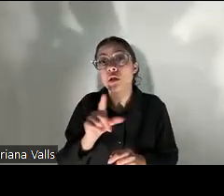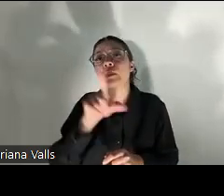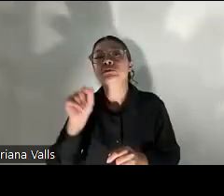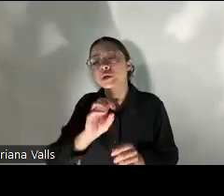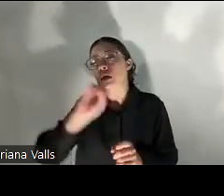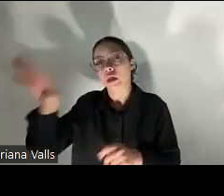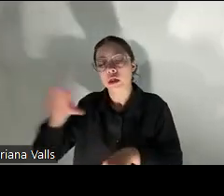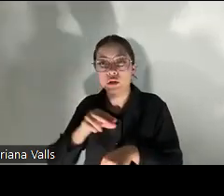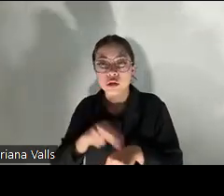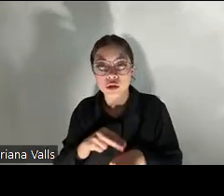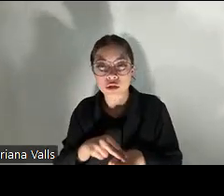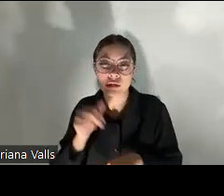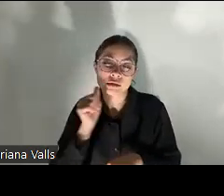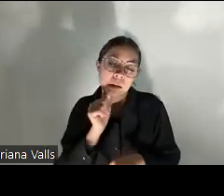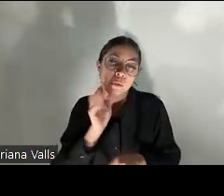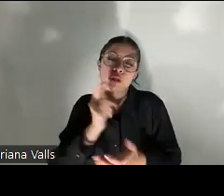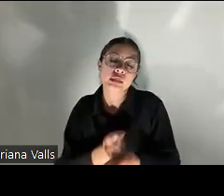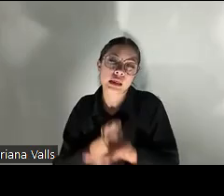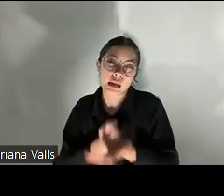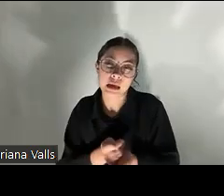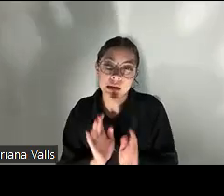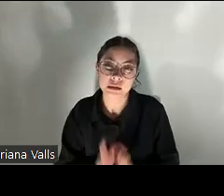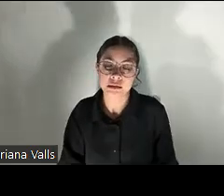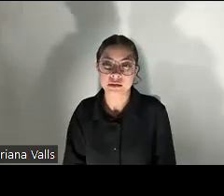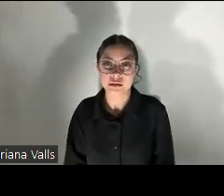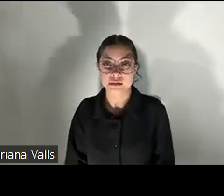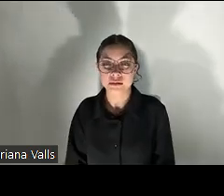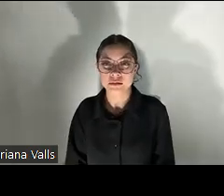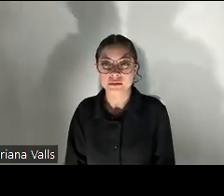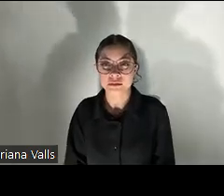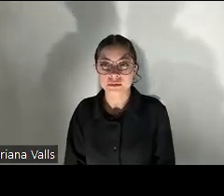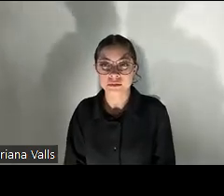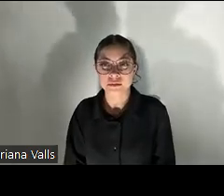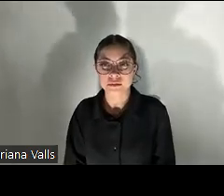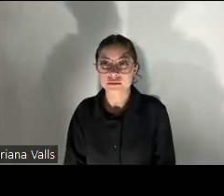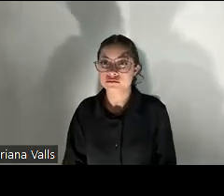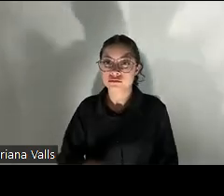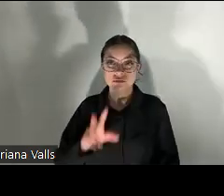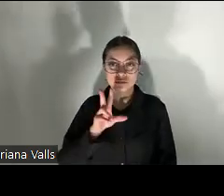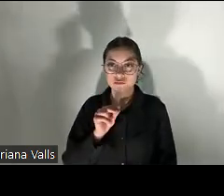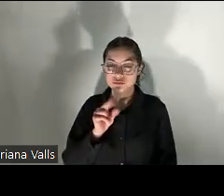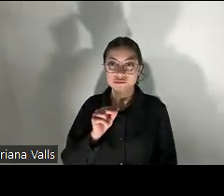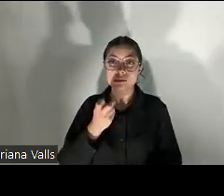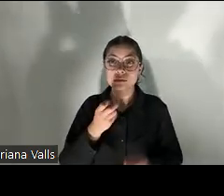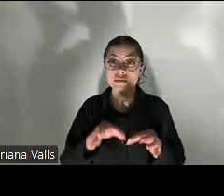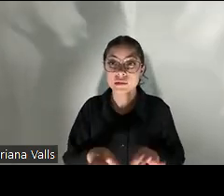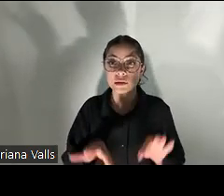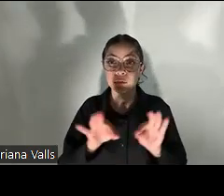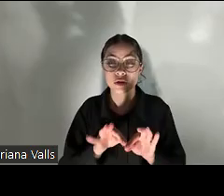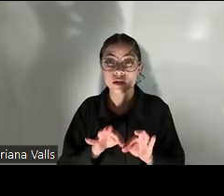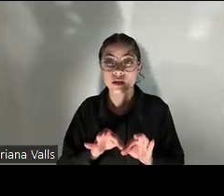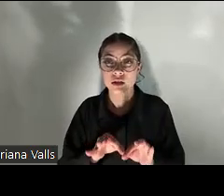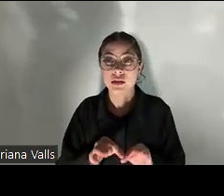mandamos a terapia, ¿no? O a estimulación temprana. No, es bien importante que esto norme